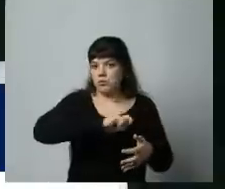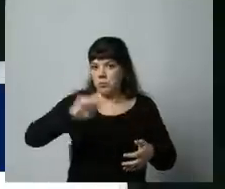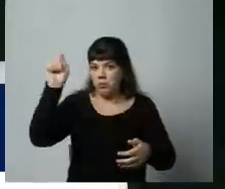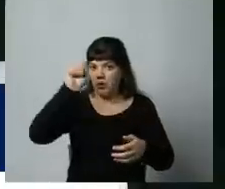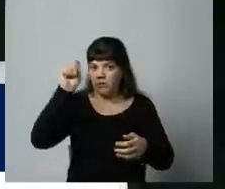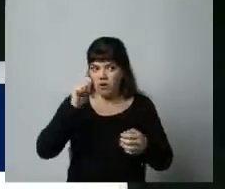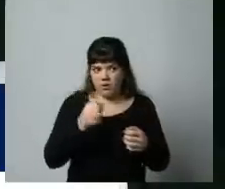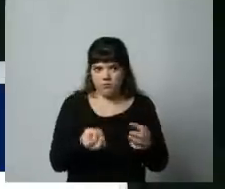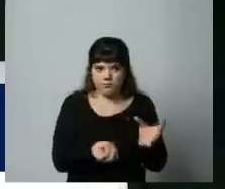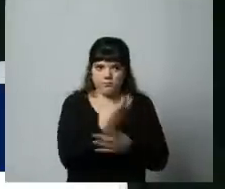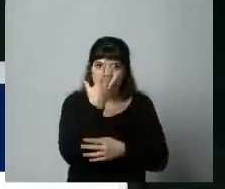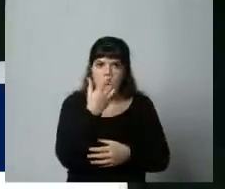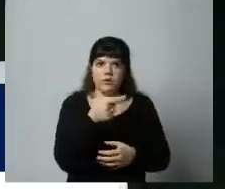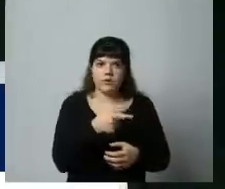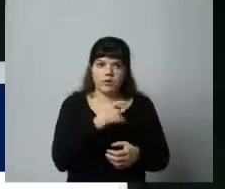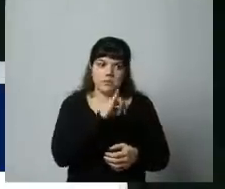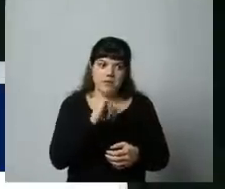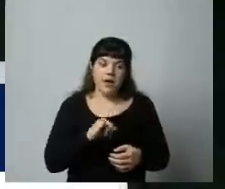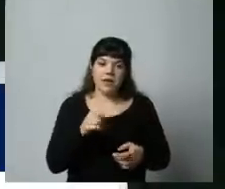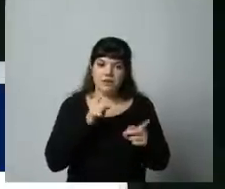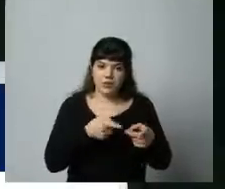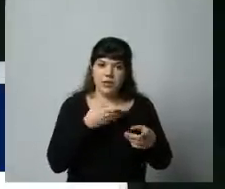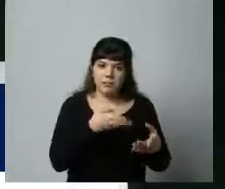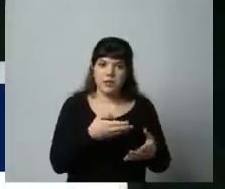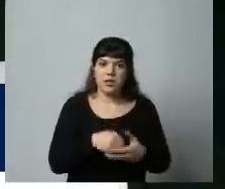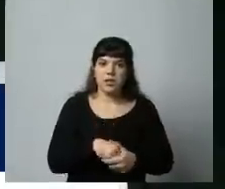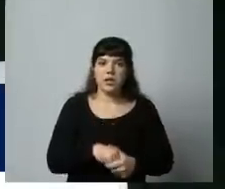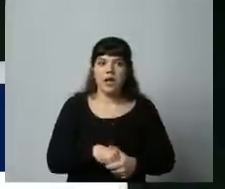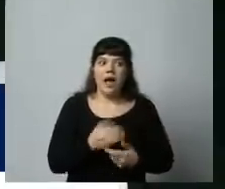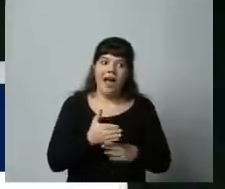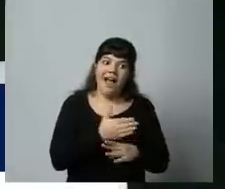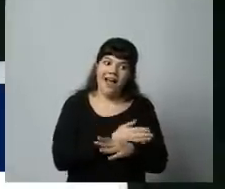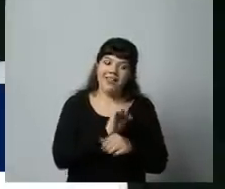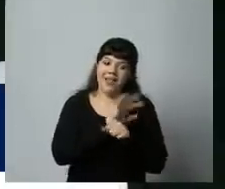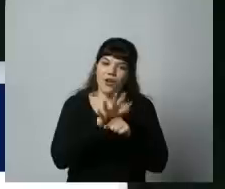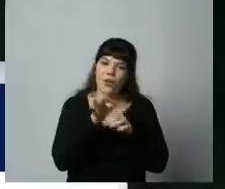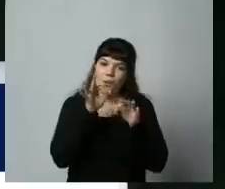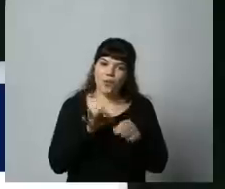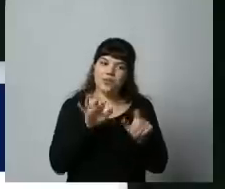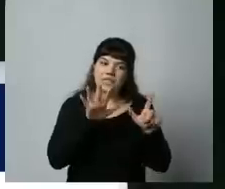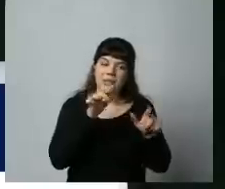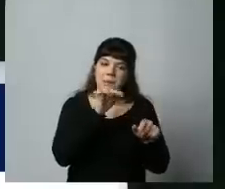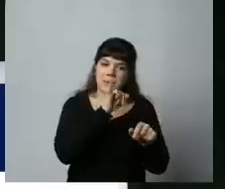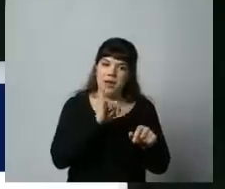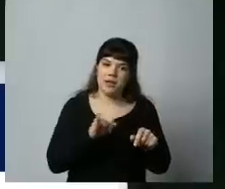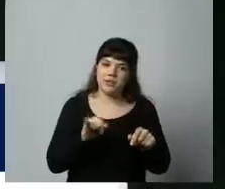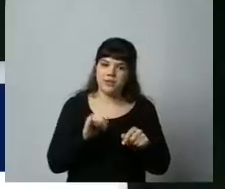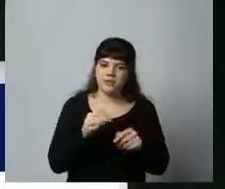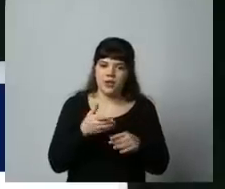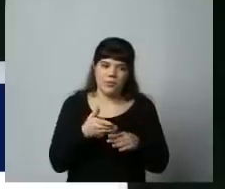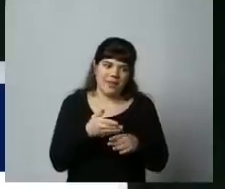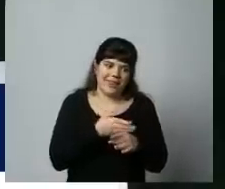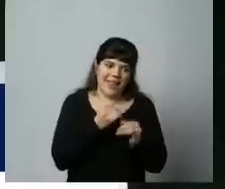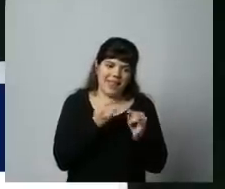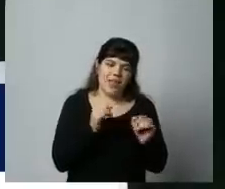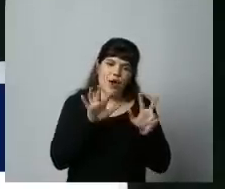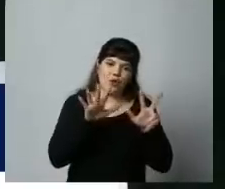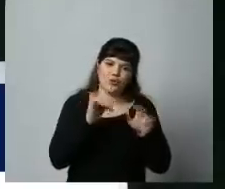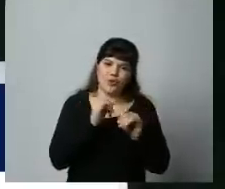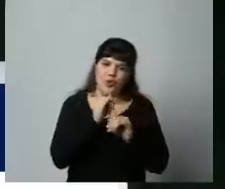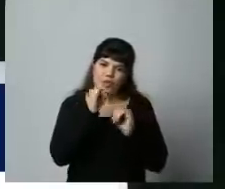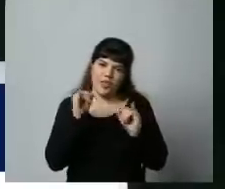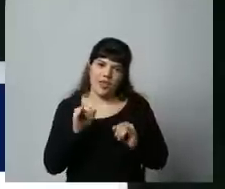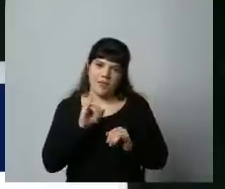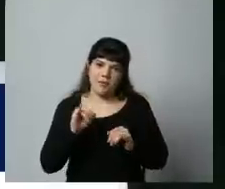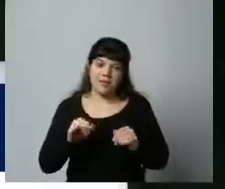inauguramos en en marzo antes antes del covid el el 7 de marzo en la previa al 8 este que se